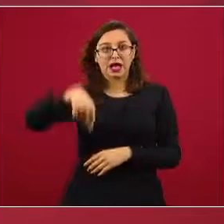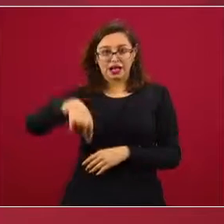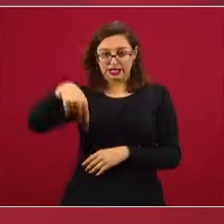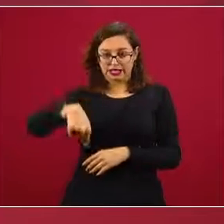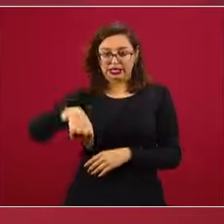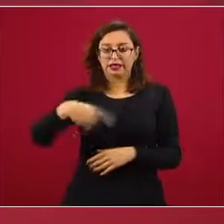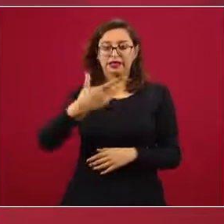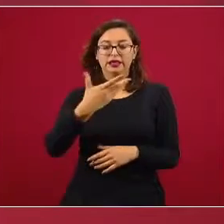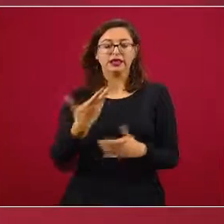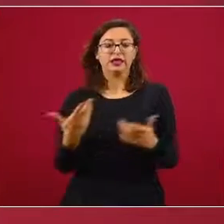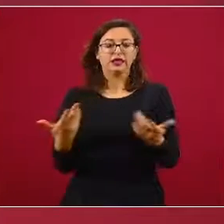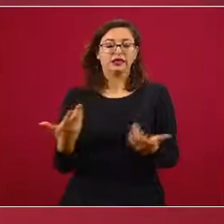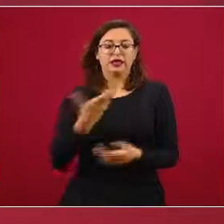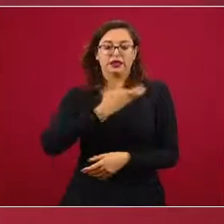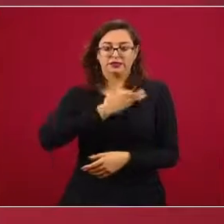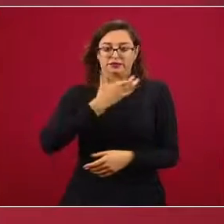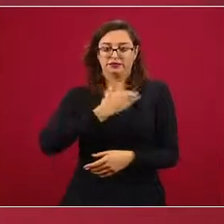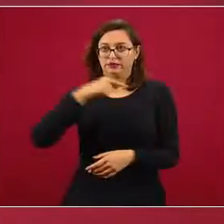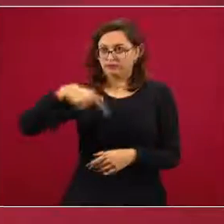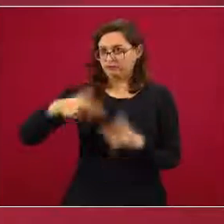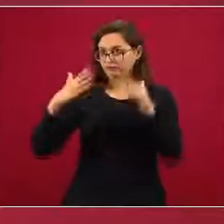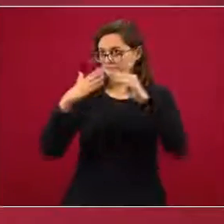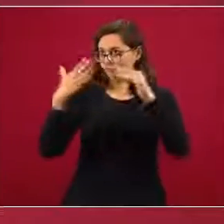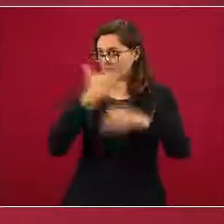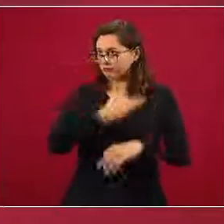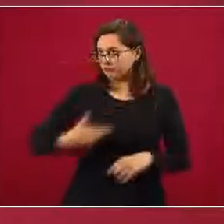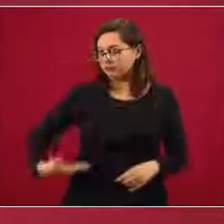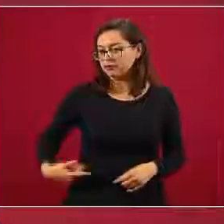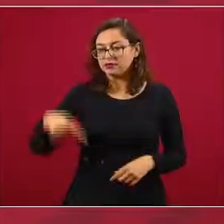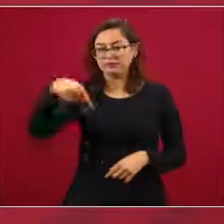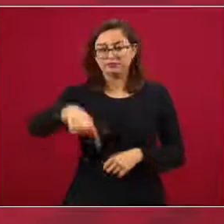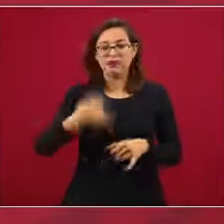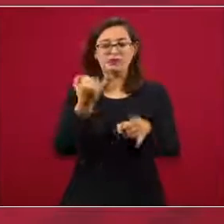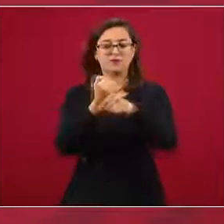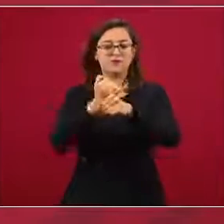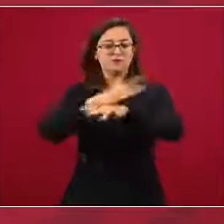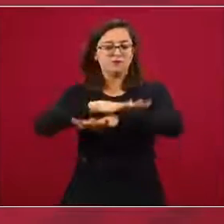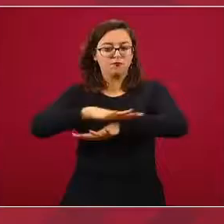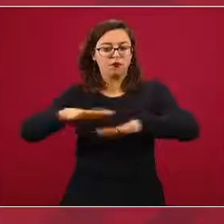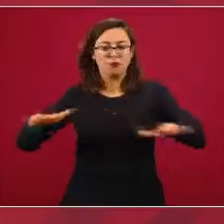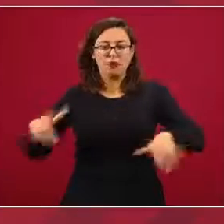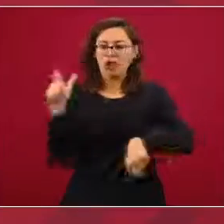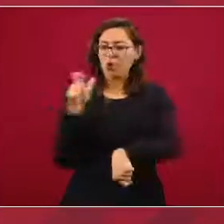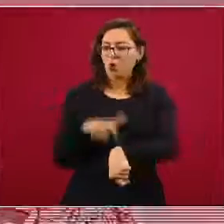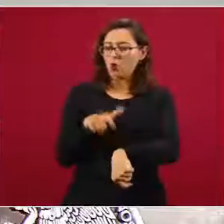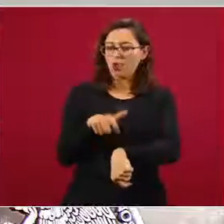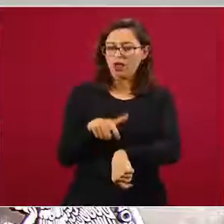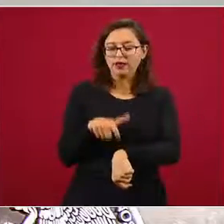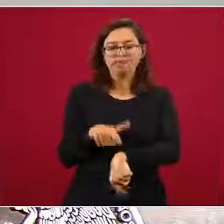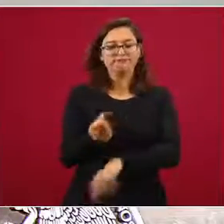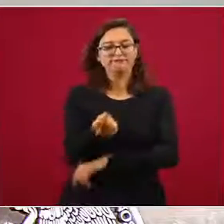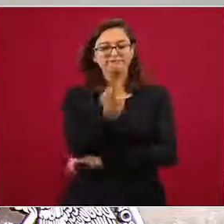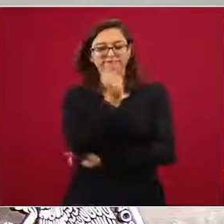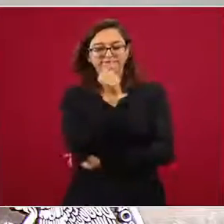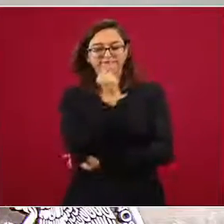Palacio se va a llevar a cabo el informe. Todavía estamos definiendo la hora para